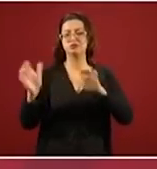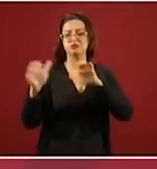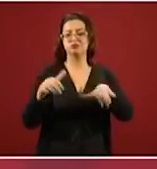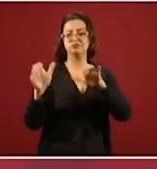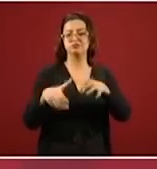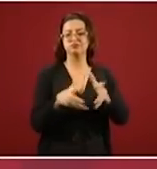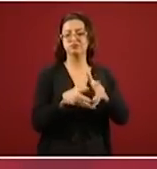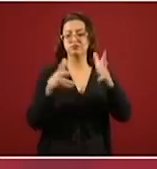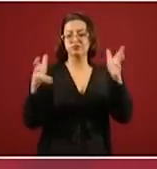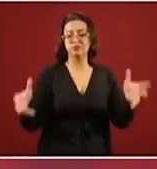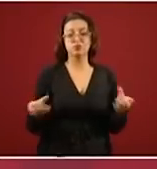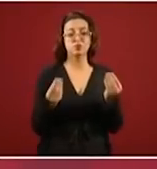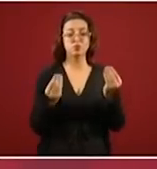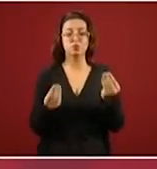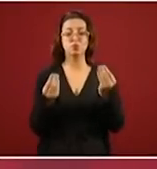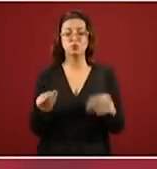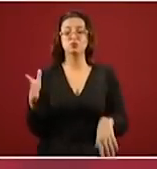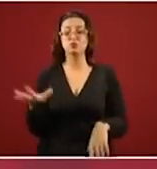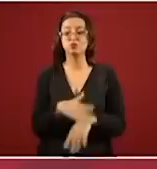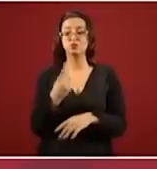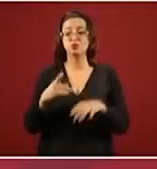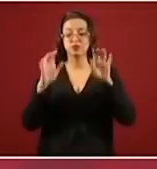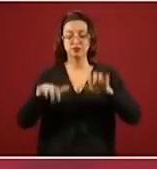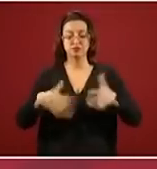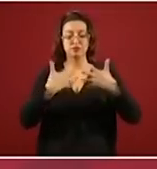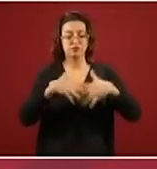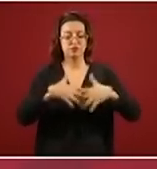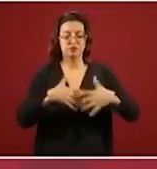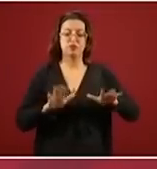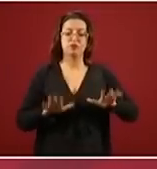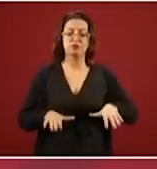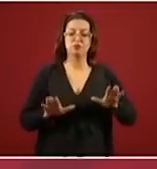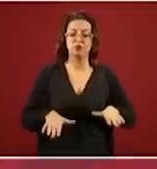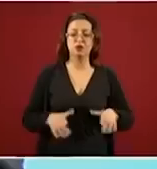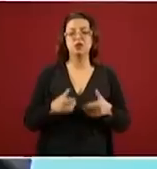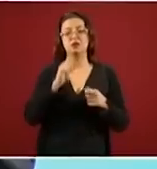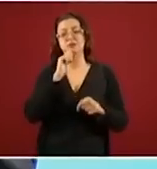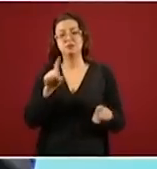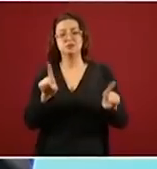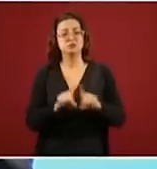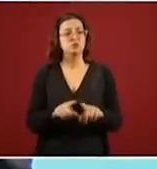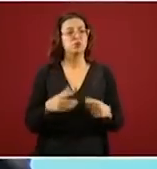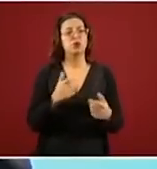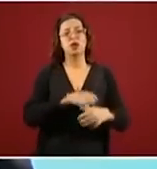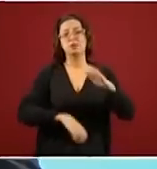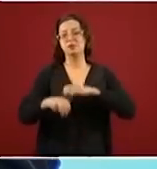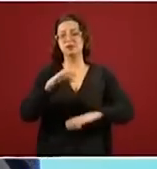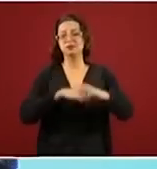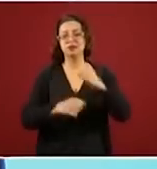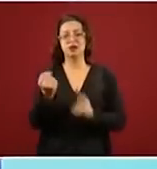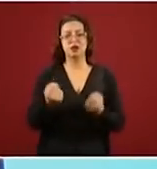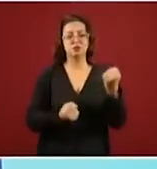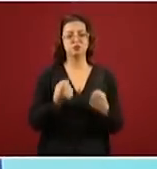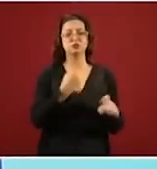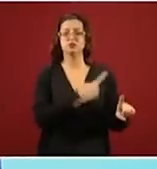por maquila así por el desarrollo de las empresas automotrices